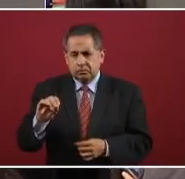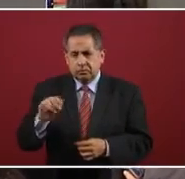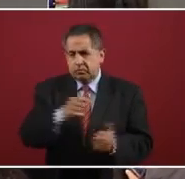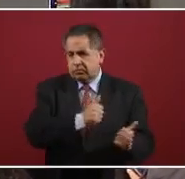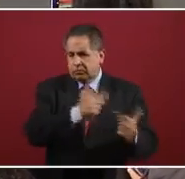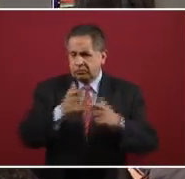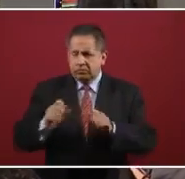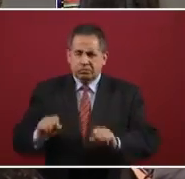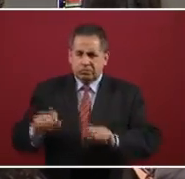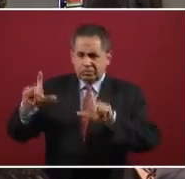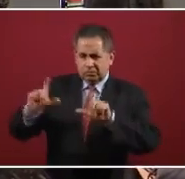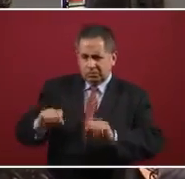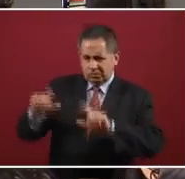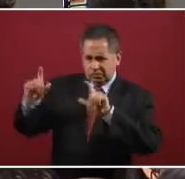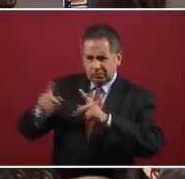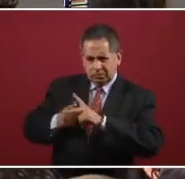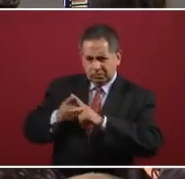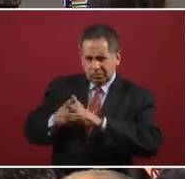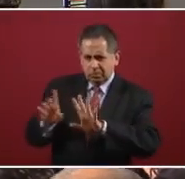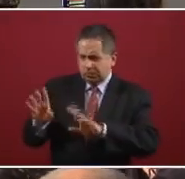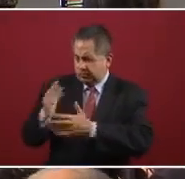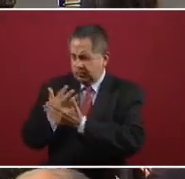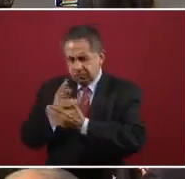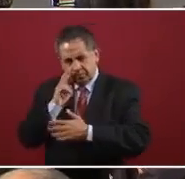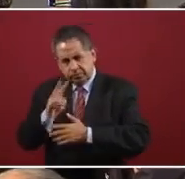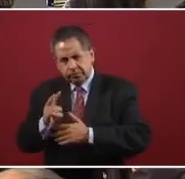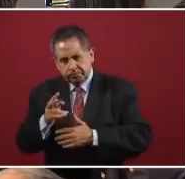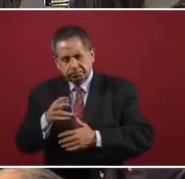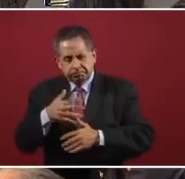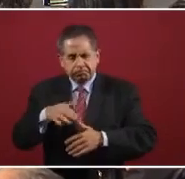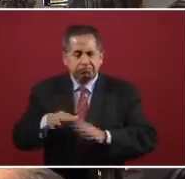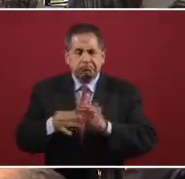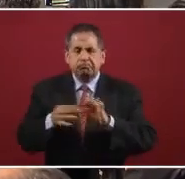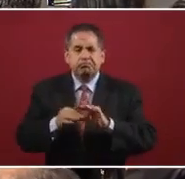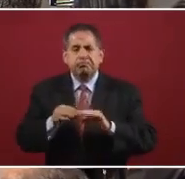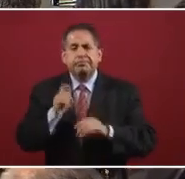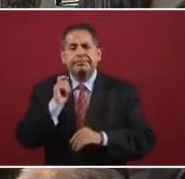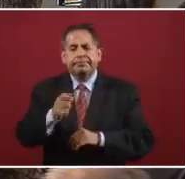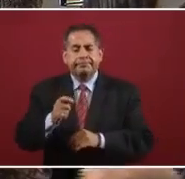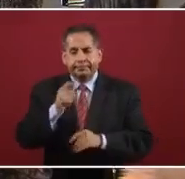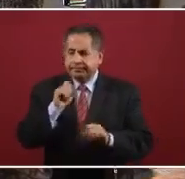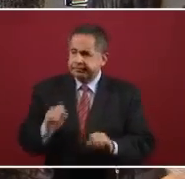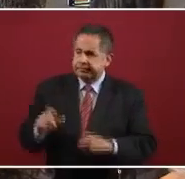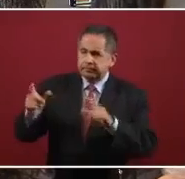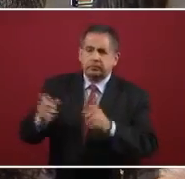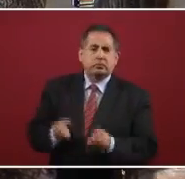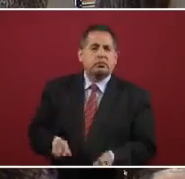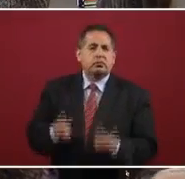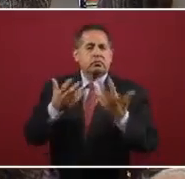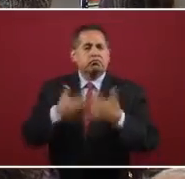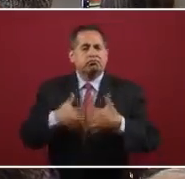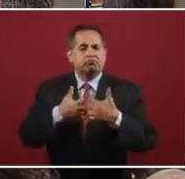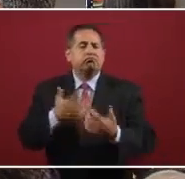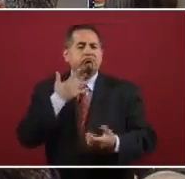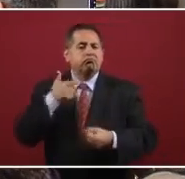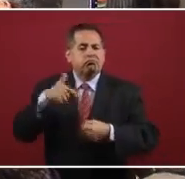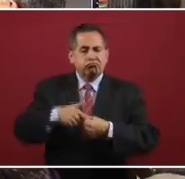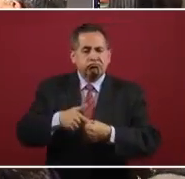trajo unas gráficas. Ahora van a ver lo que se está produciendo de